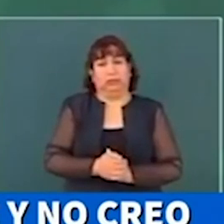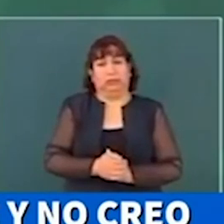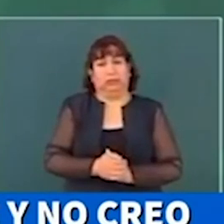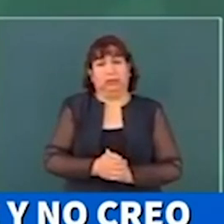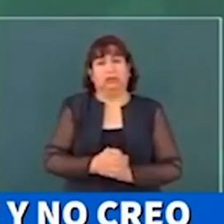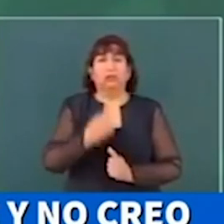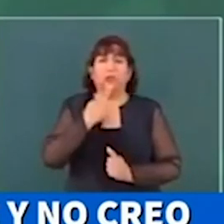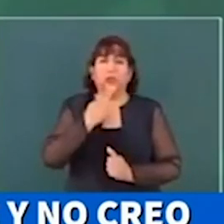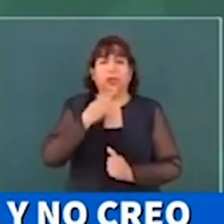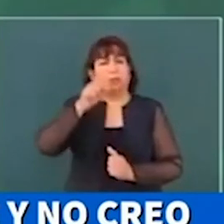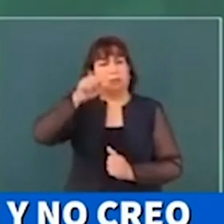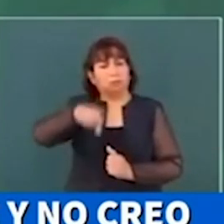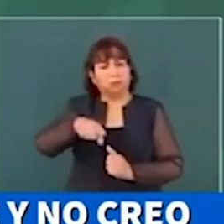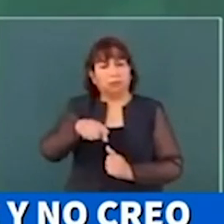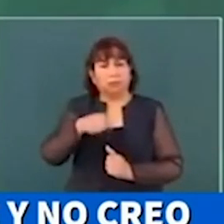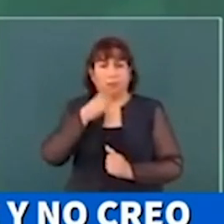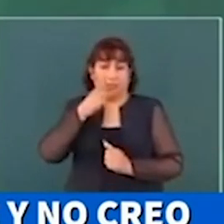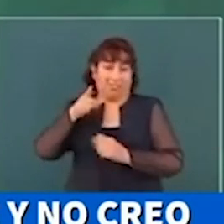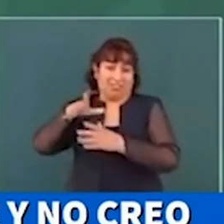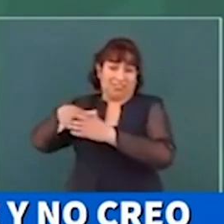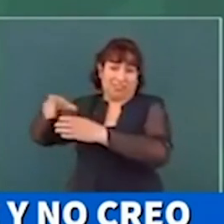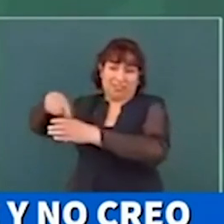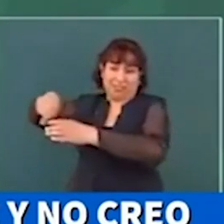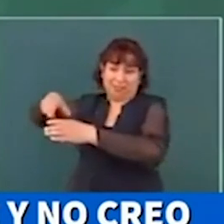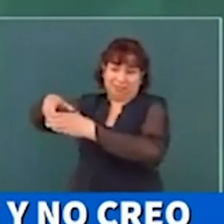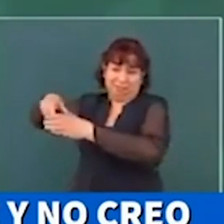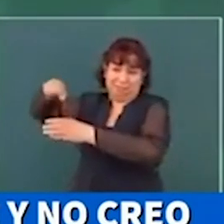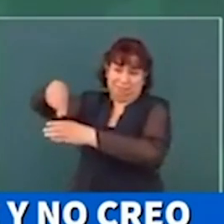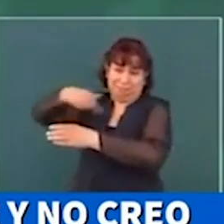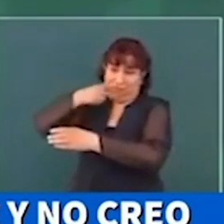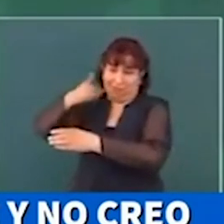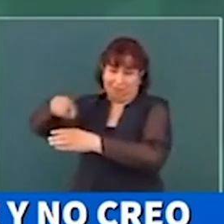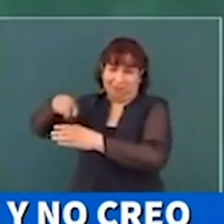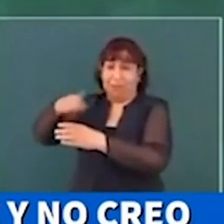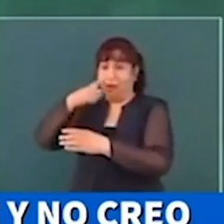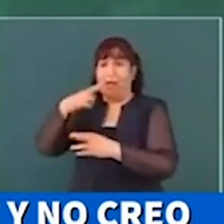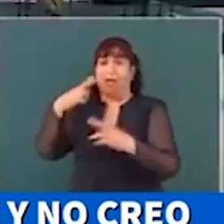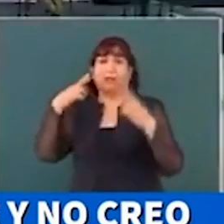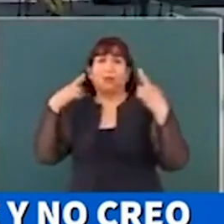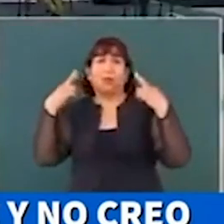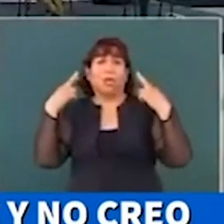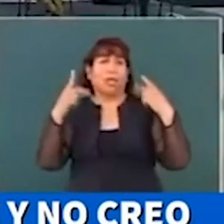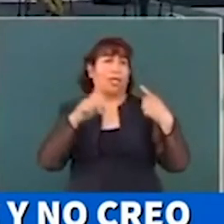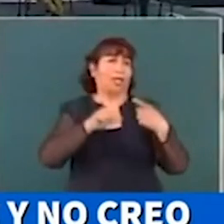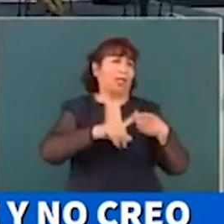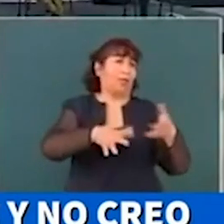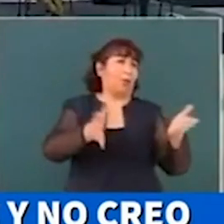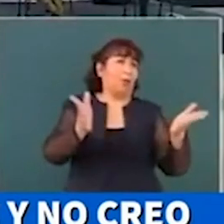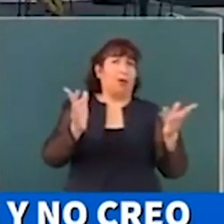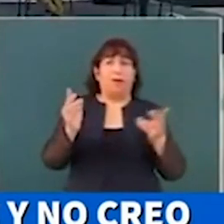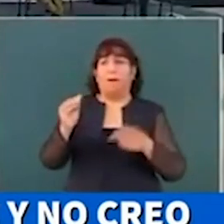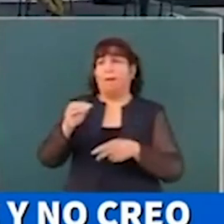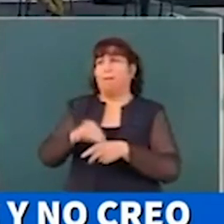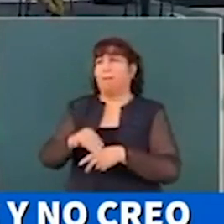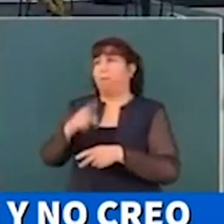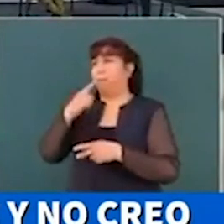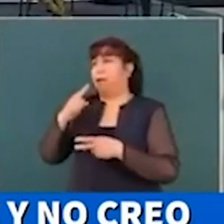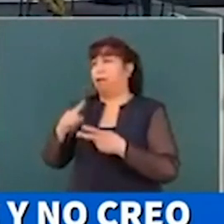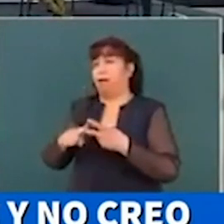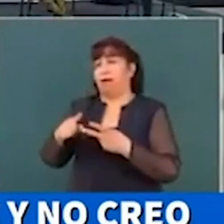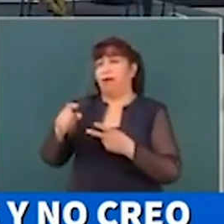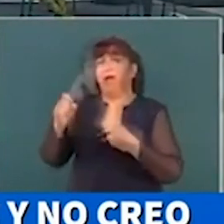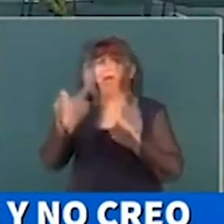se usaban, ahí mismo se dice, que para el sonido, para